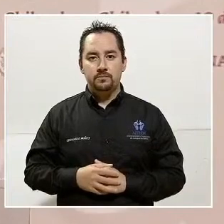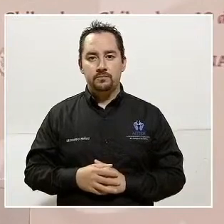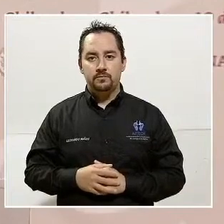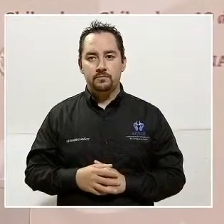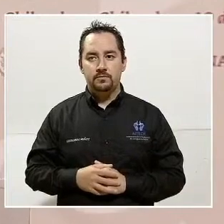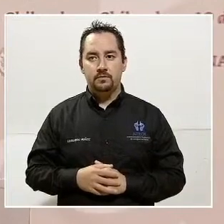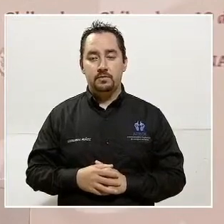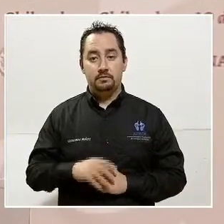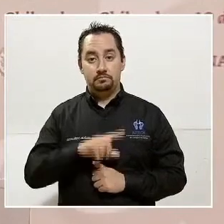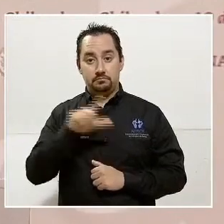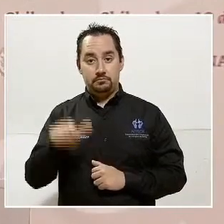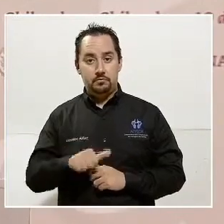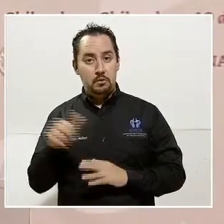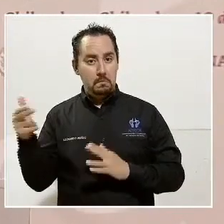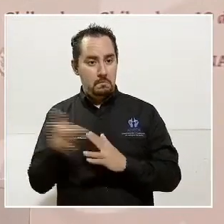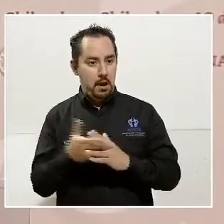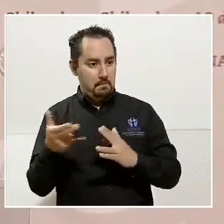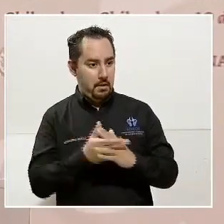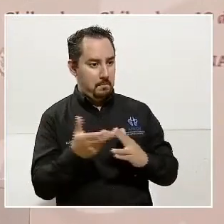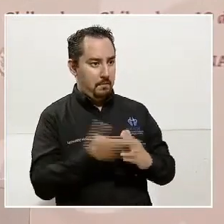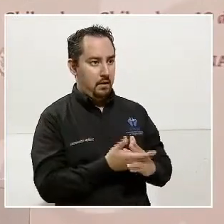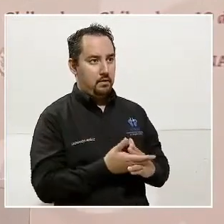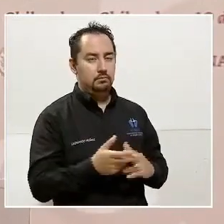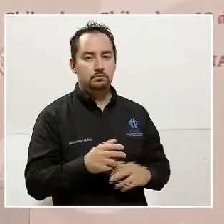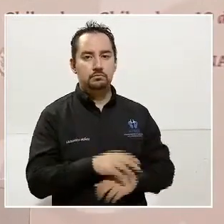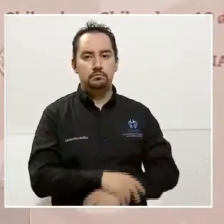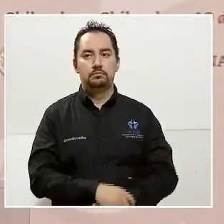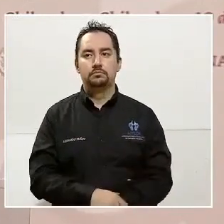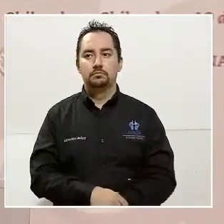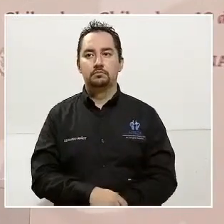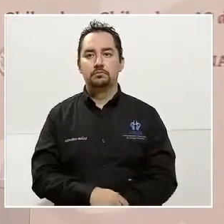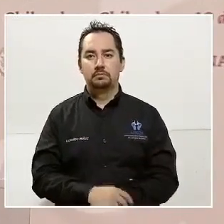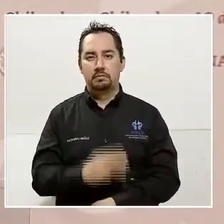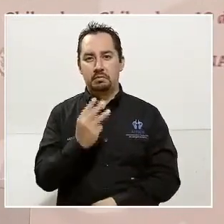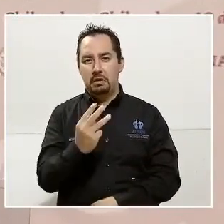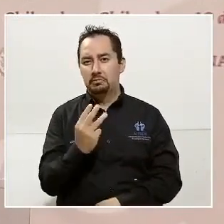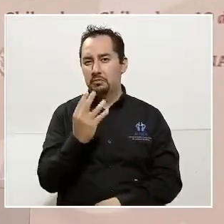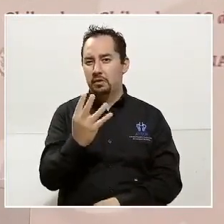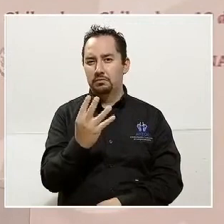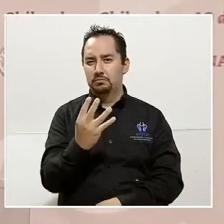y los asesina, a 3, 4,